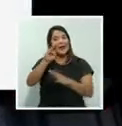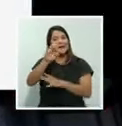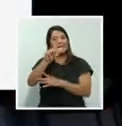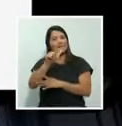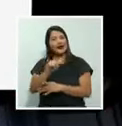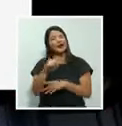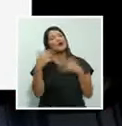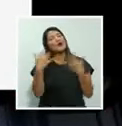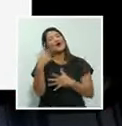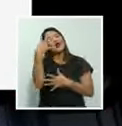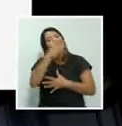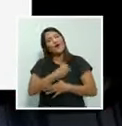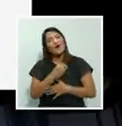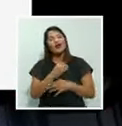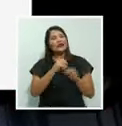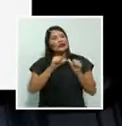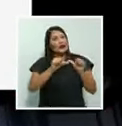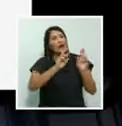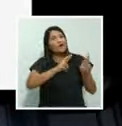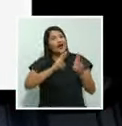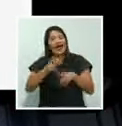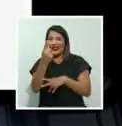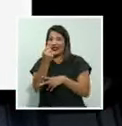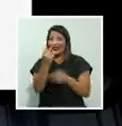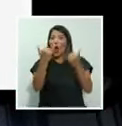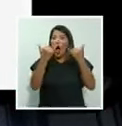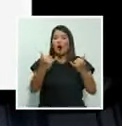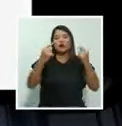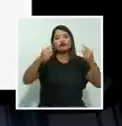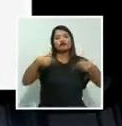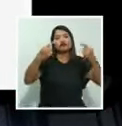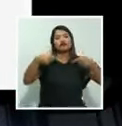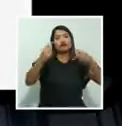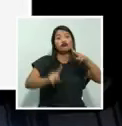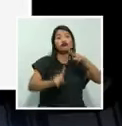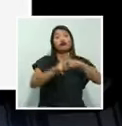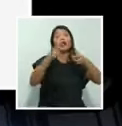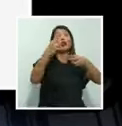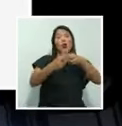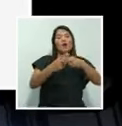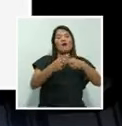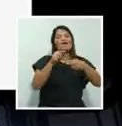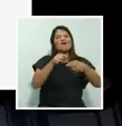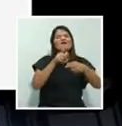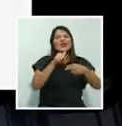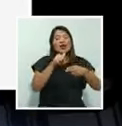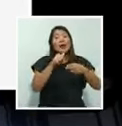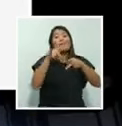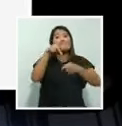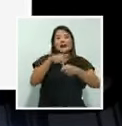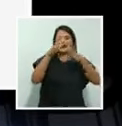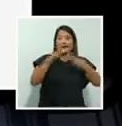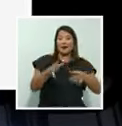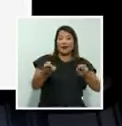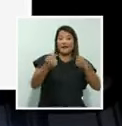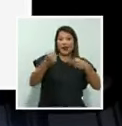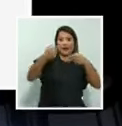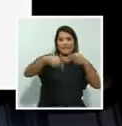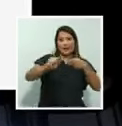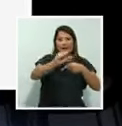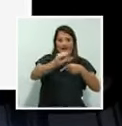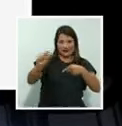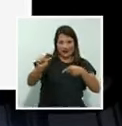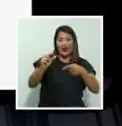qué bonito. Estamos acumulando platita y en este momento tenemos la tómbola de Dadomanía de la próxima semana. La próxima